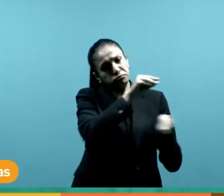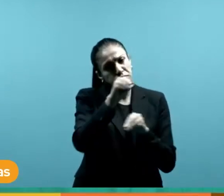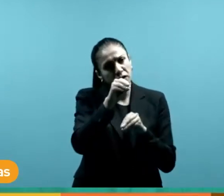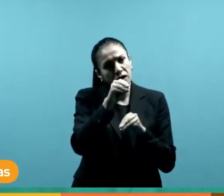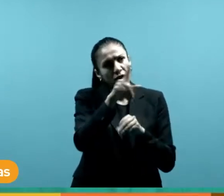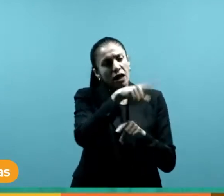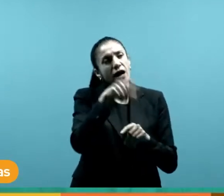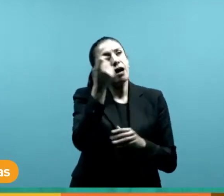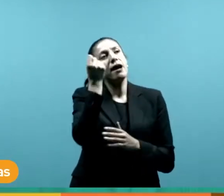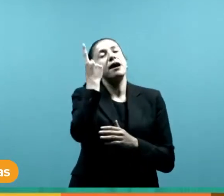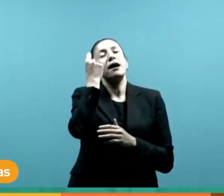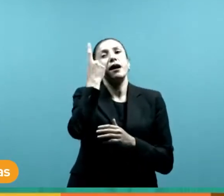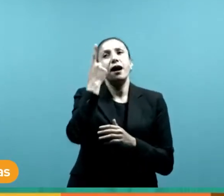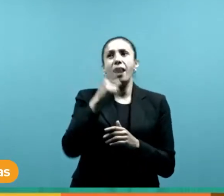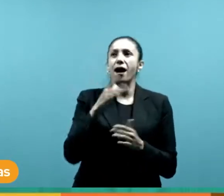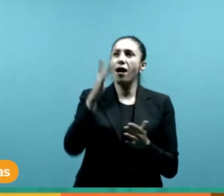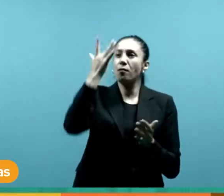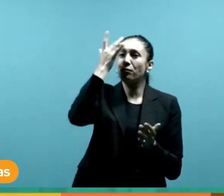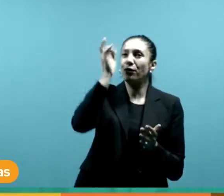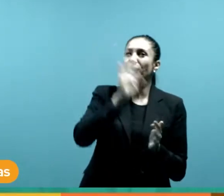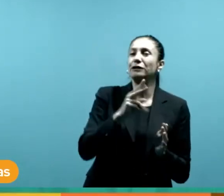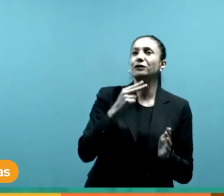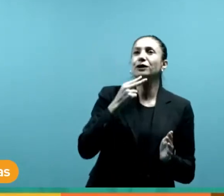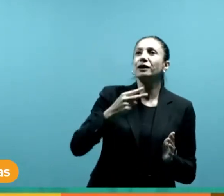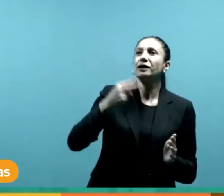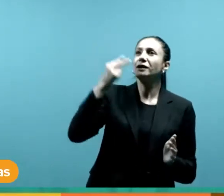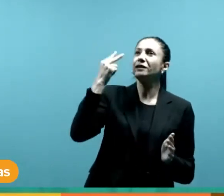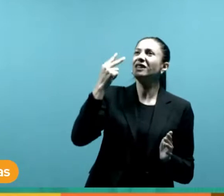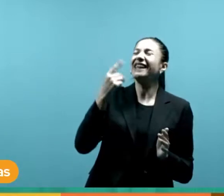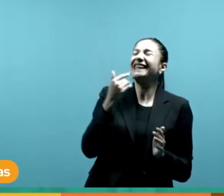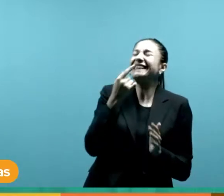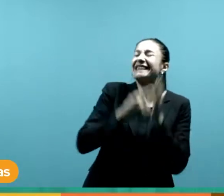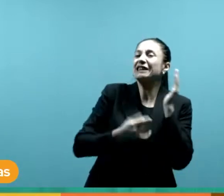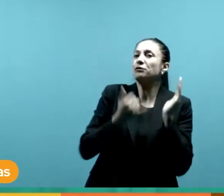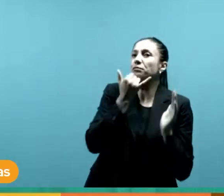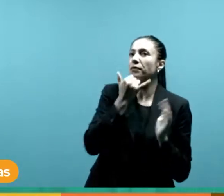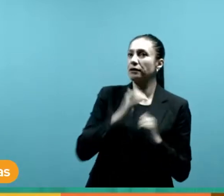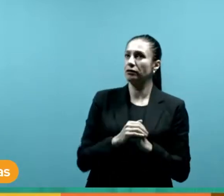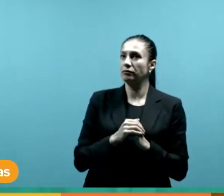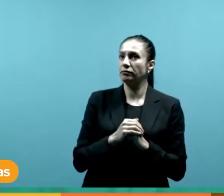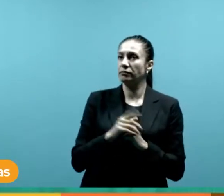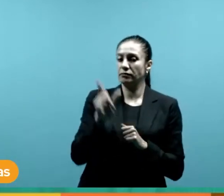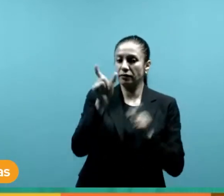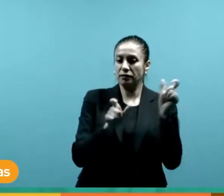entendimiento de por qué esta historia ocurrió y que se hagan estas preguntas.